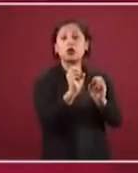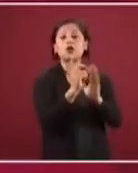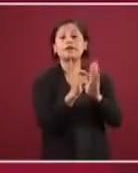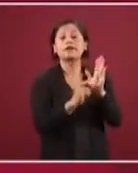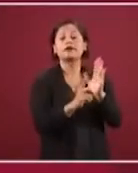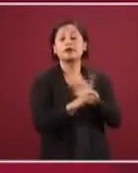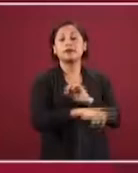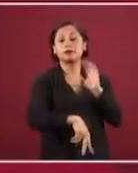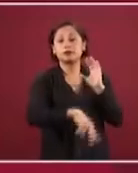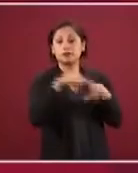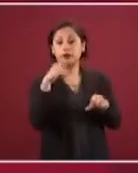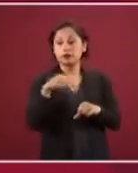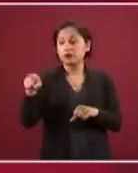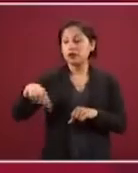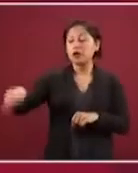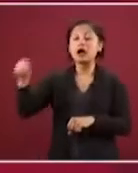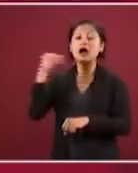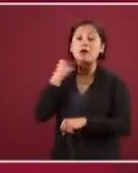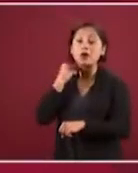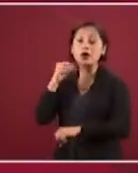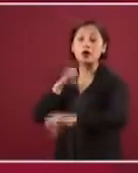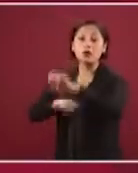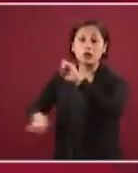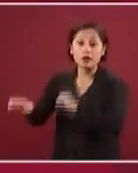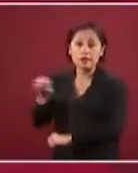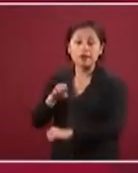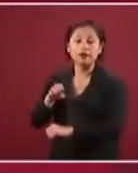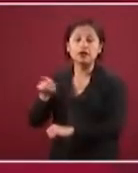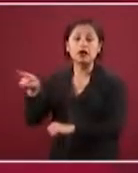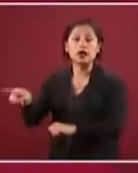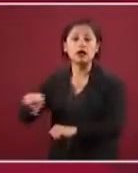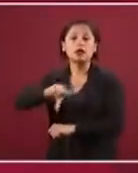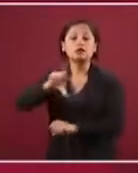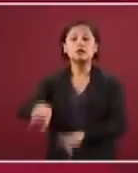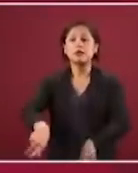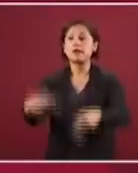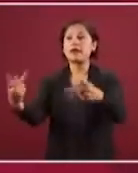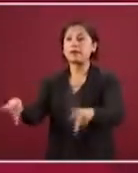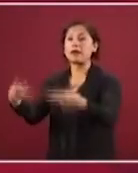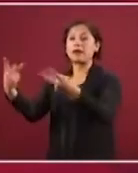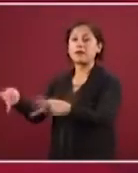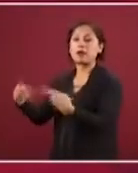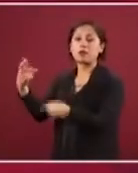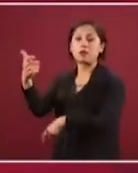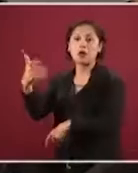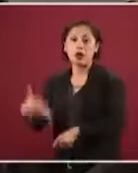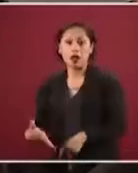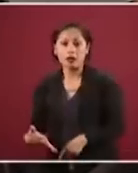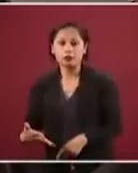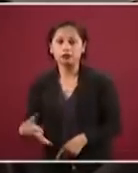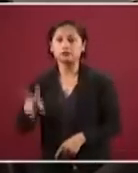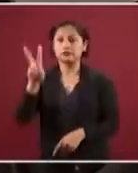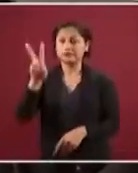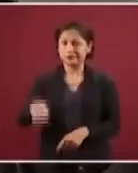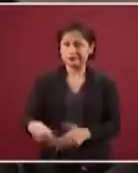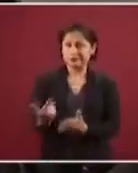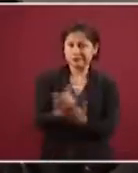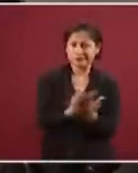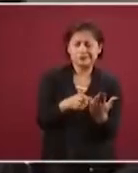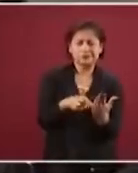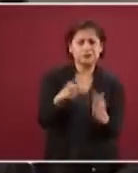rematados estamos hablando de miles de departamentos